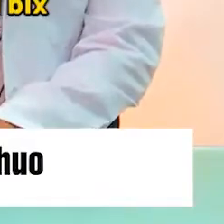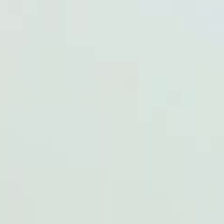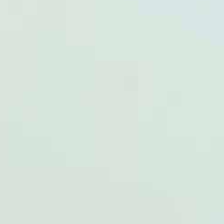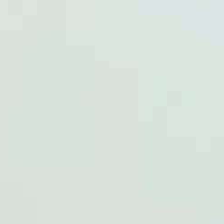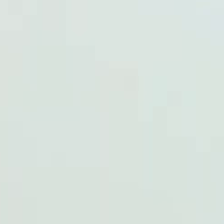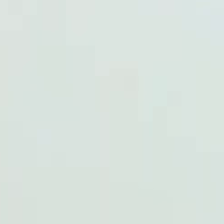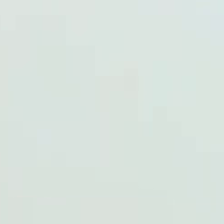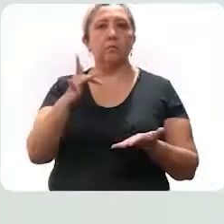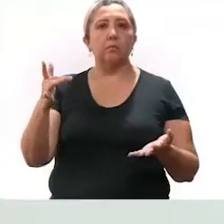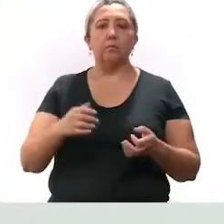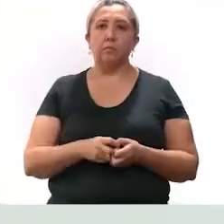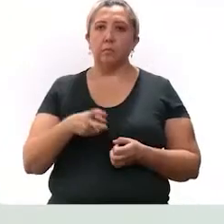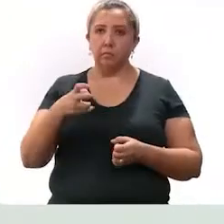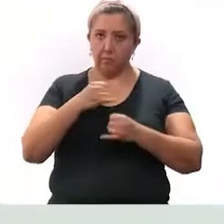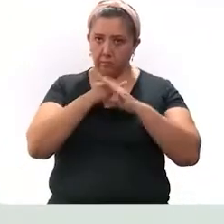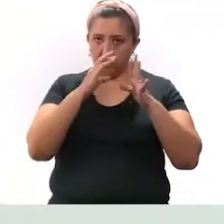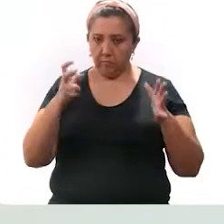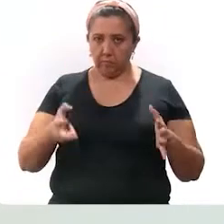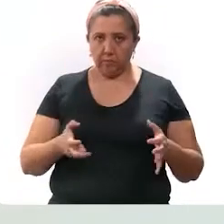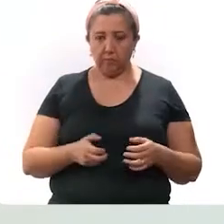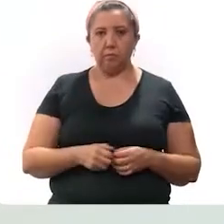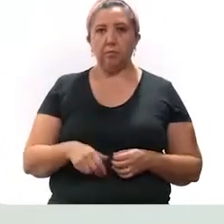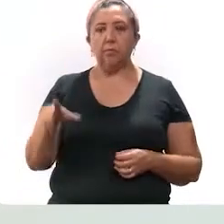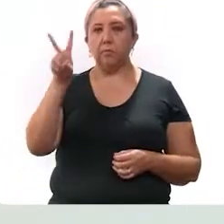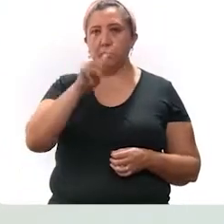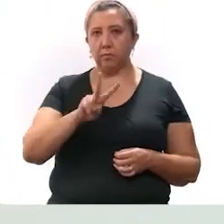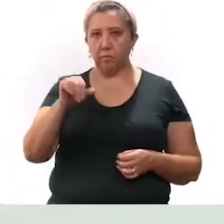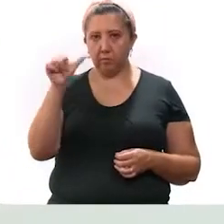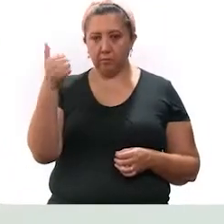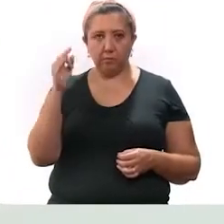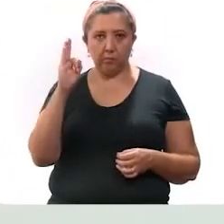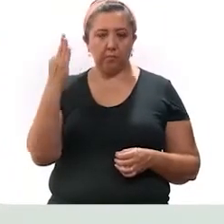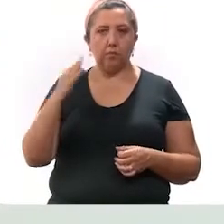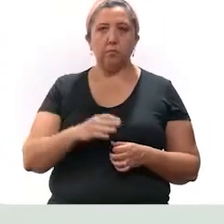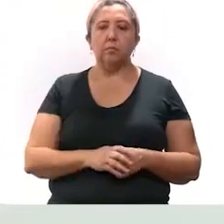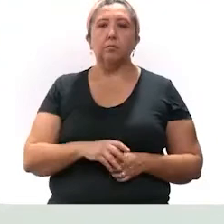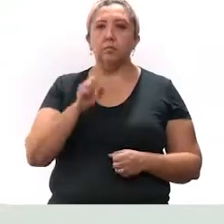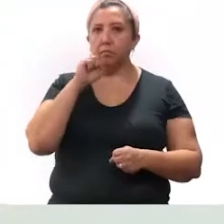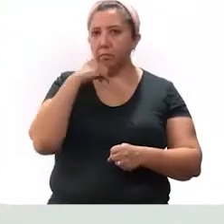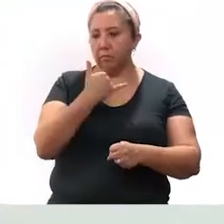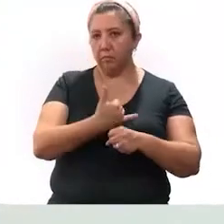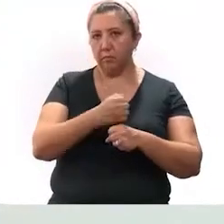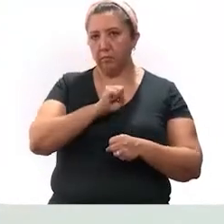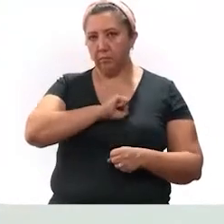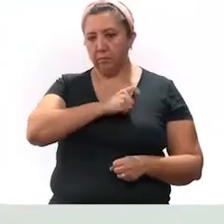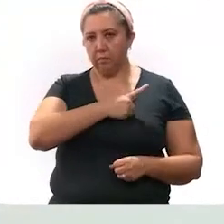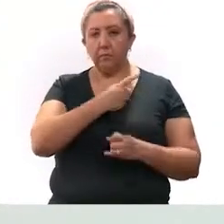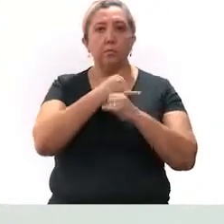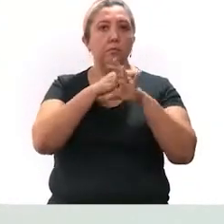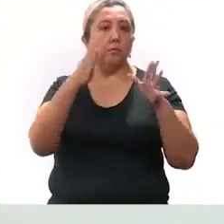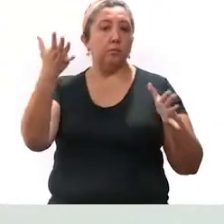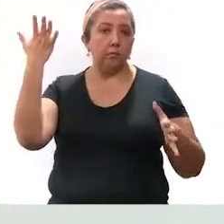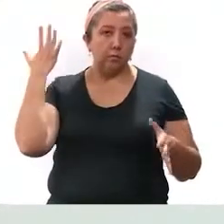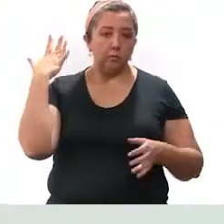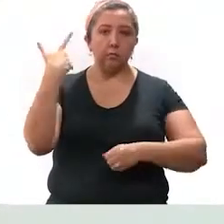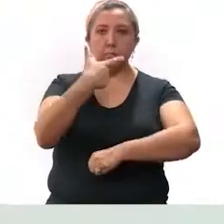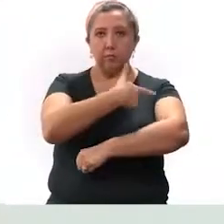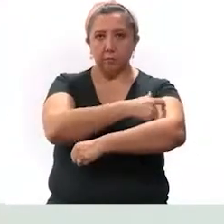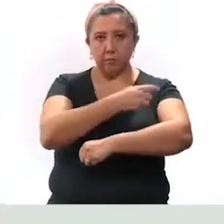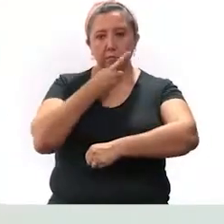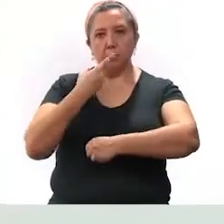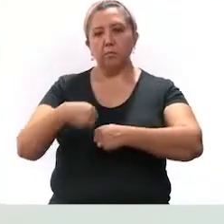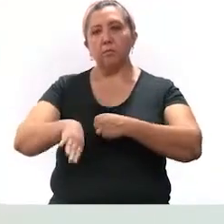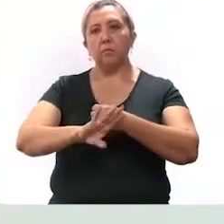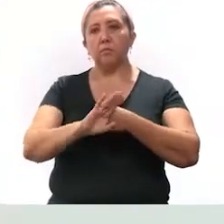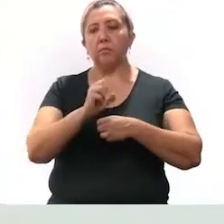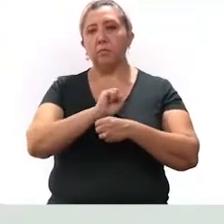Gracias, doctora. Este es el parte médico de este viernes 11 de febrero. La Secretaría de Salud informó que la vacunación de refuerzo